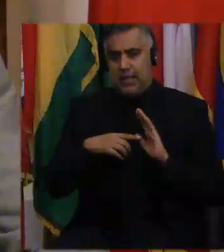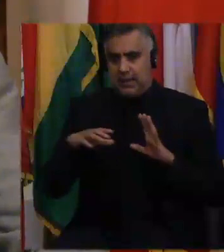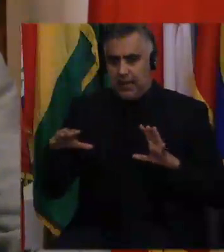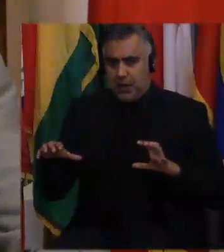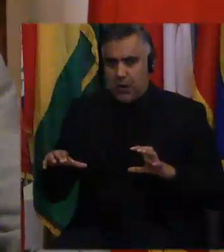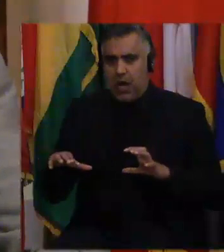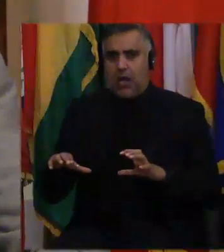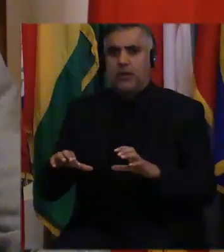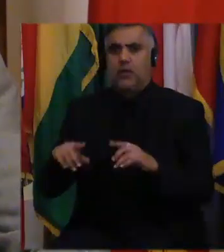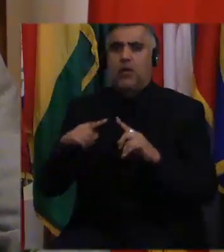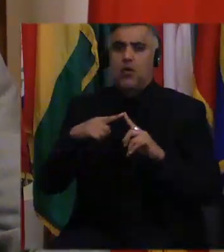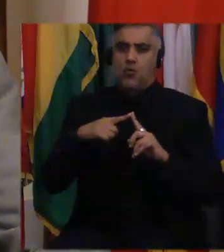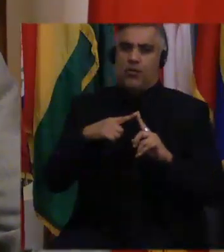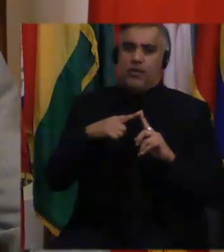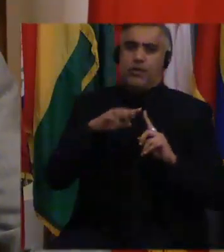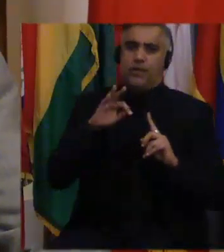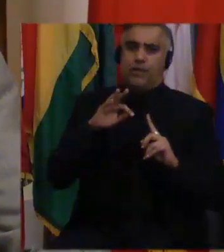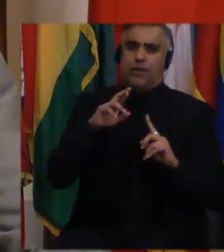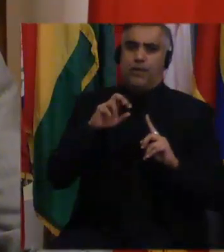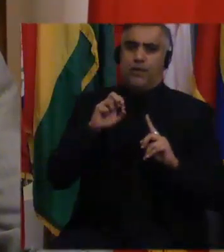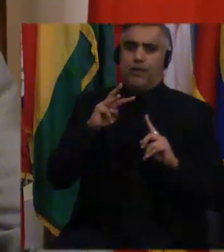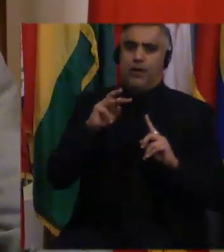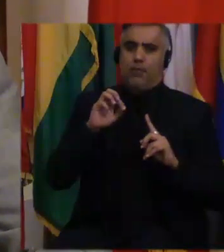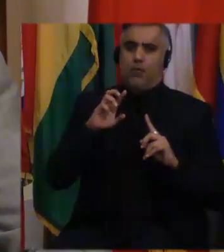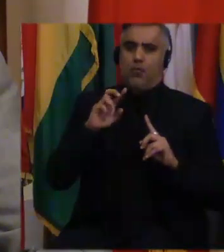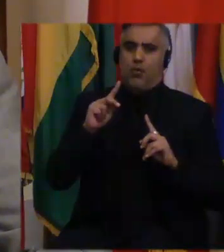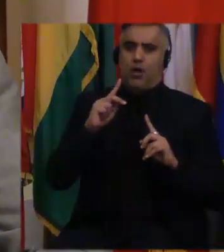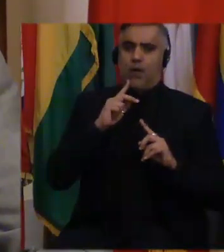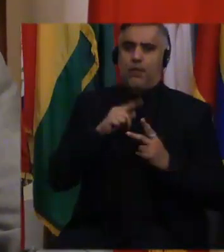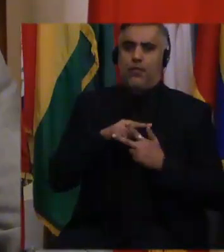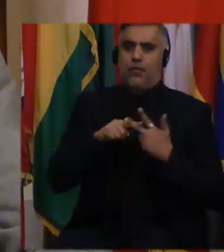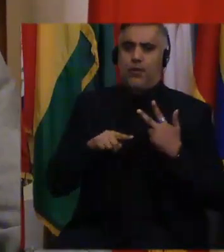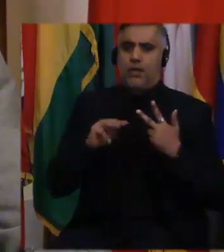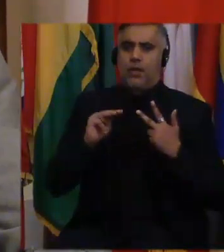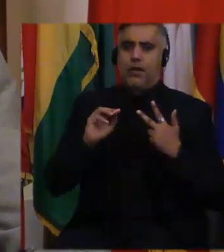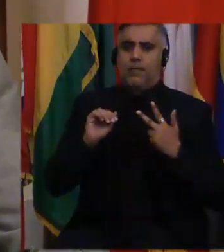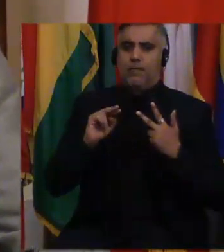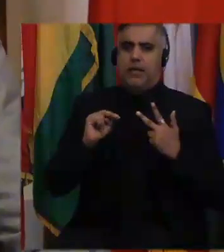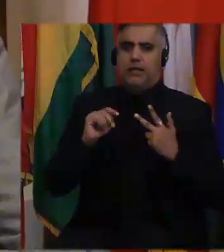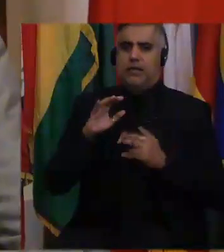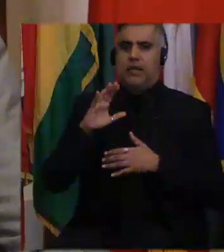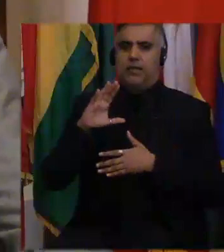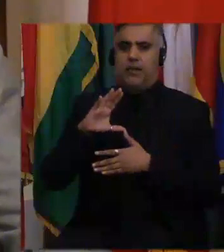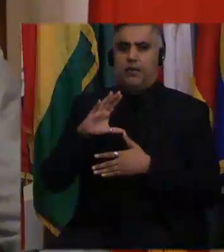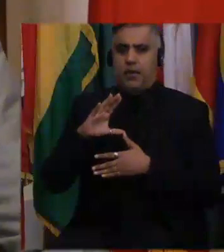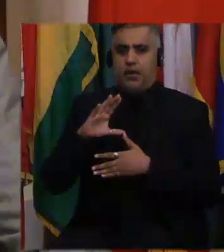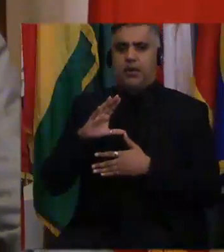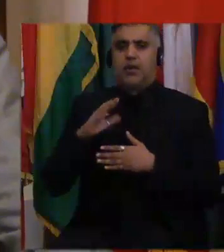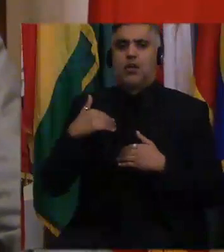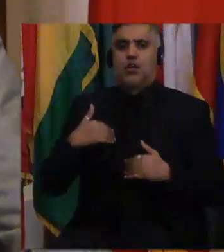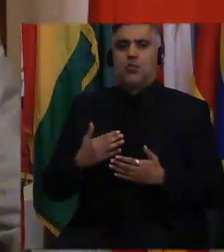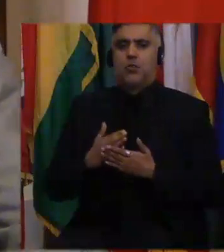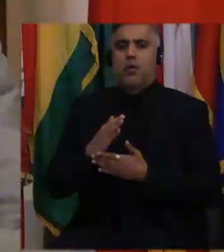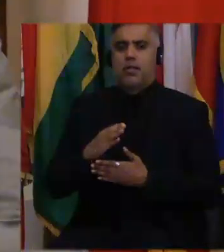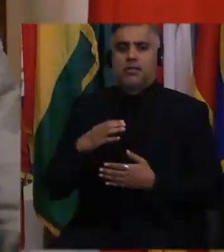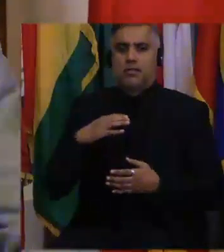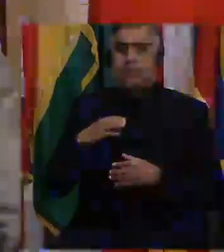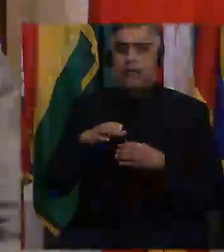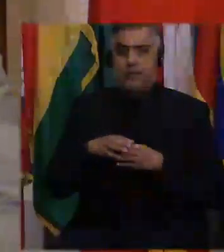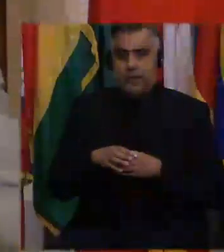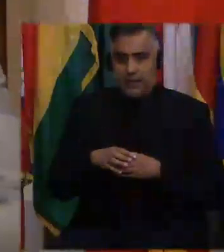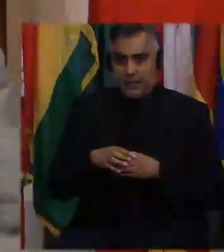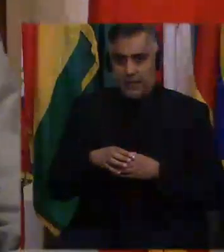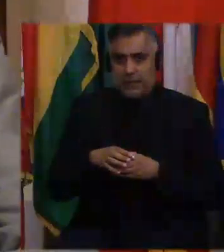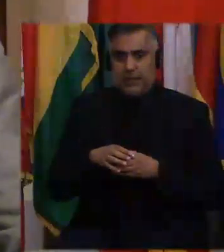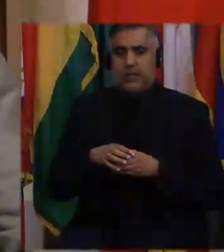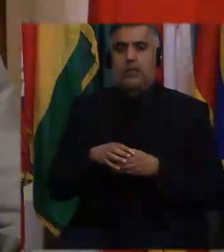marco de los tres mandatos esenciales de la Comisión Interamericana por medio de un conjunto de mecanismos que son los